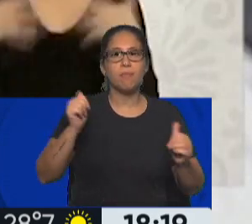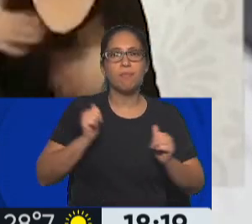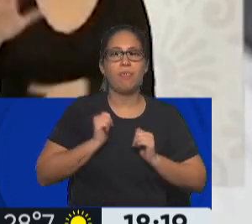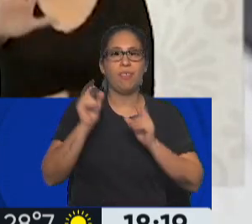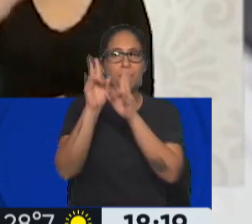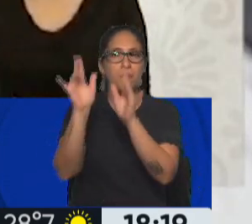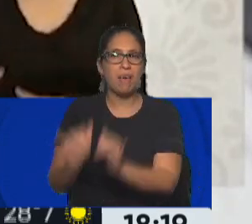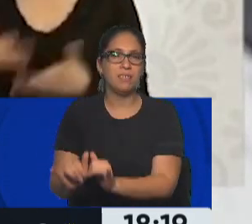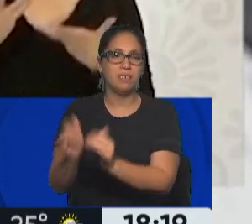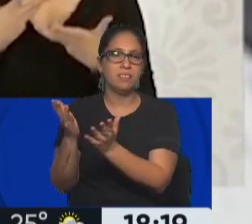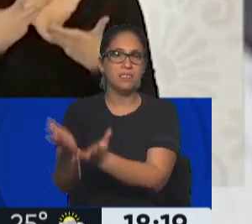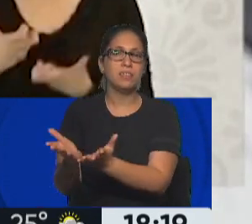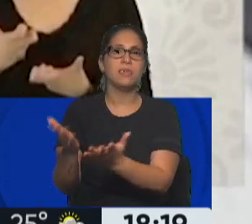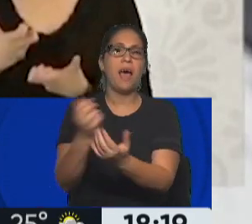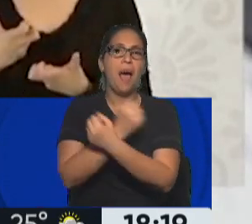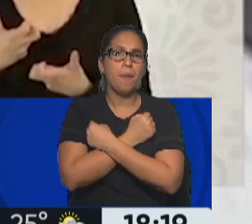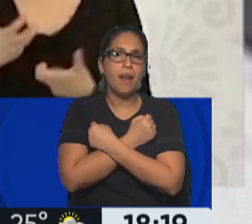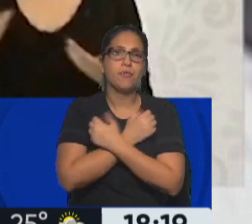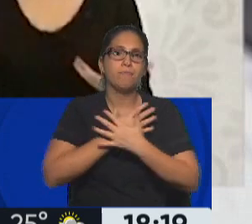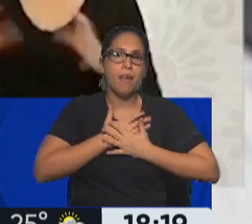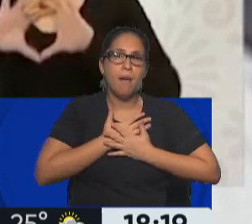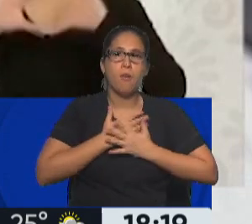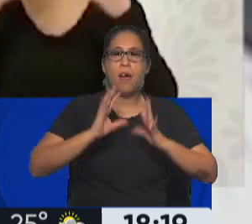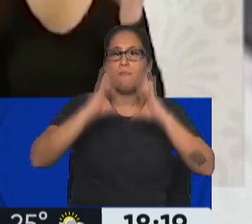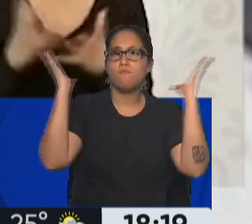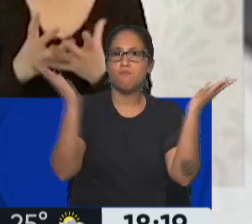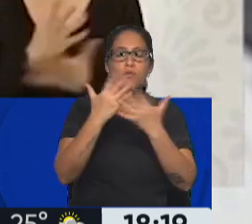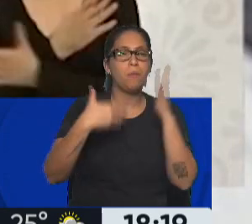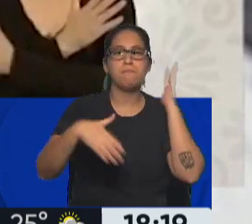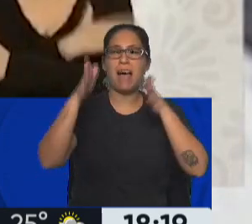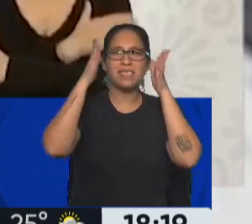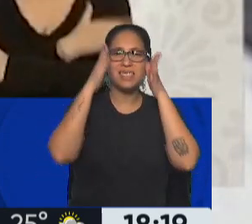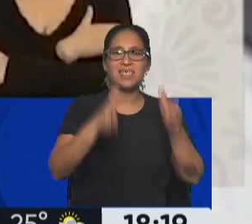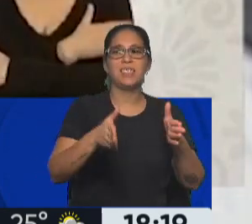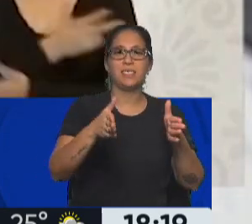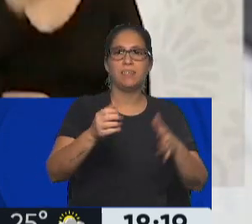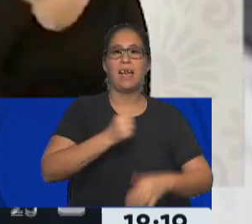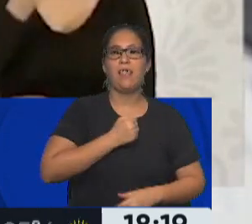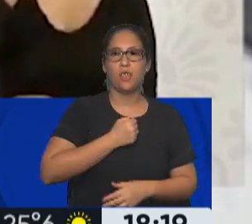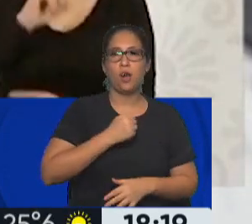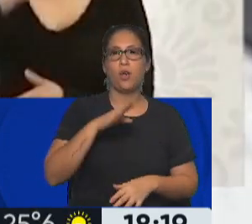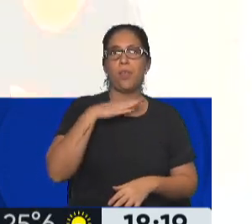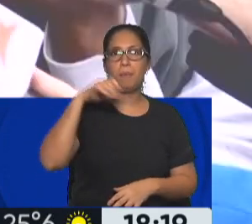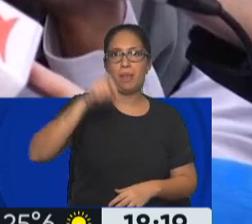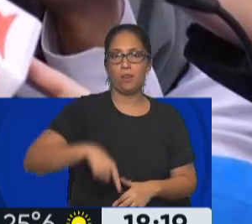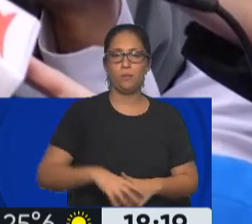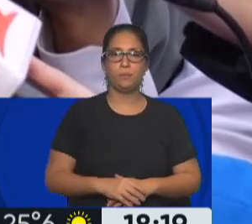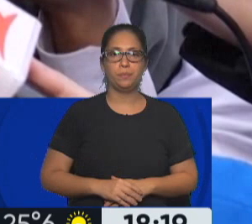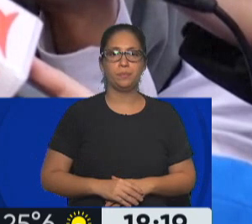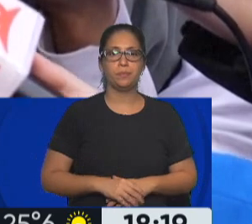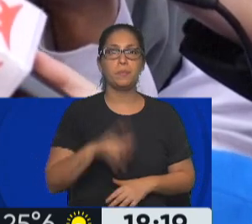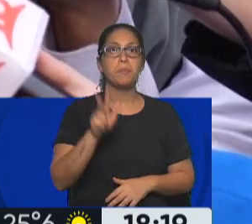Nuestro abrazo y cariño a todo el mundo y en particular a las y los católicos de México. Y